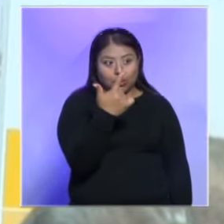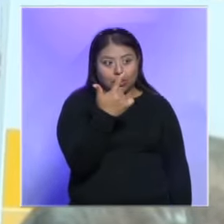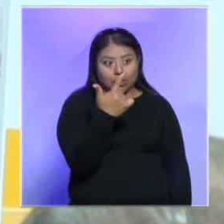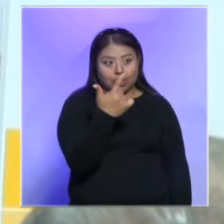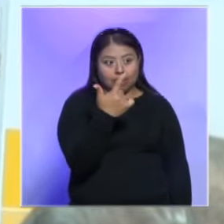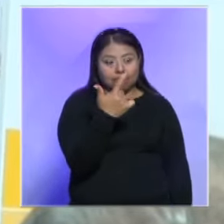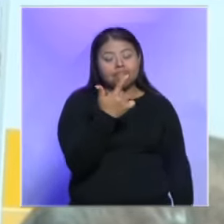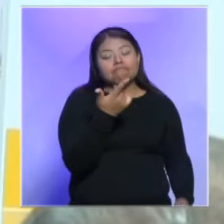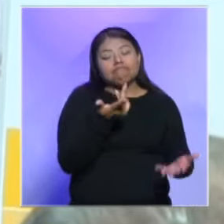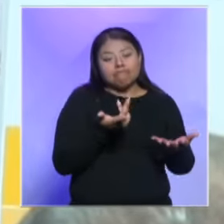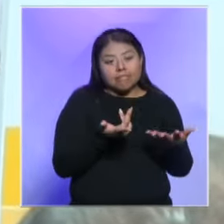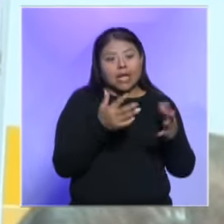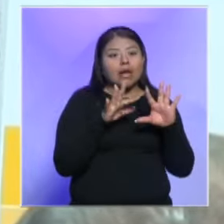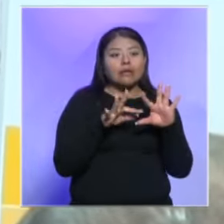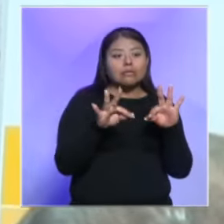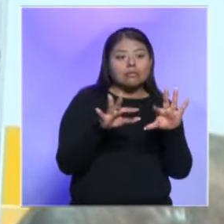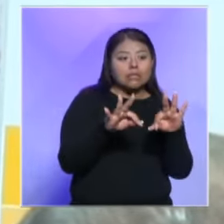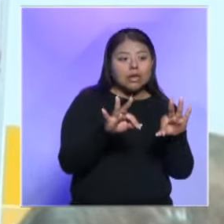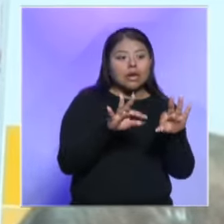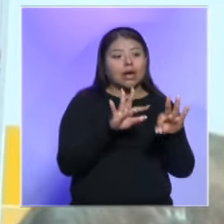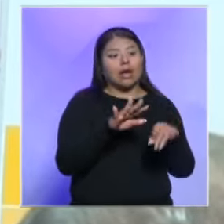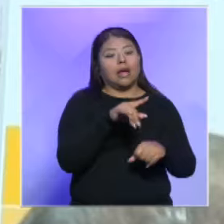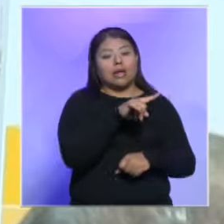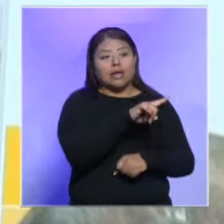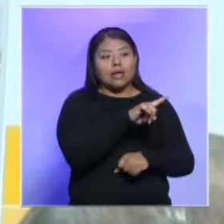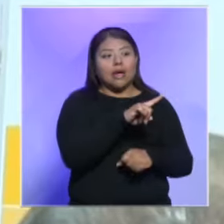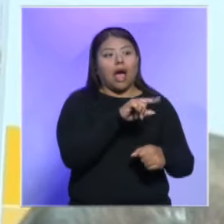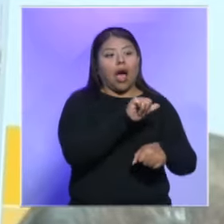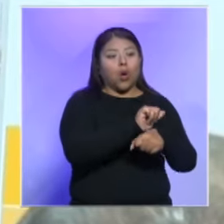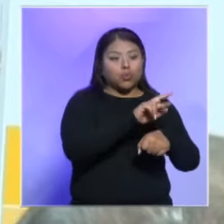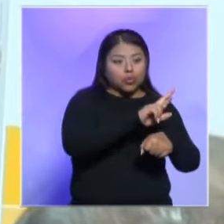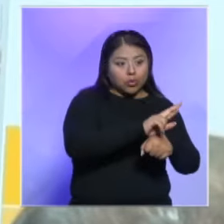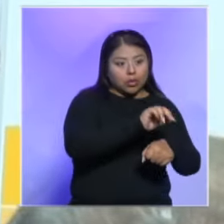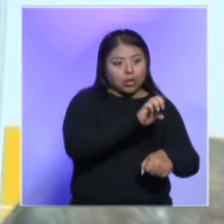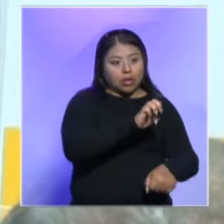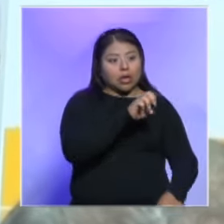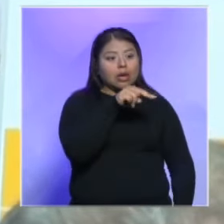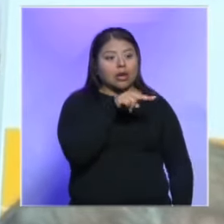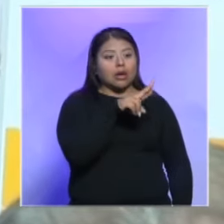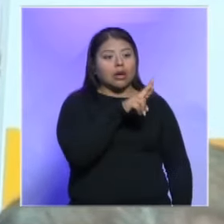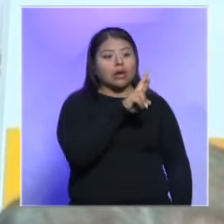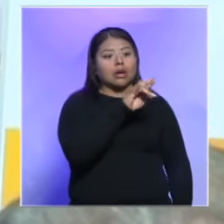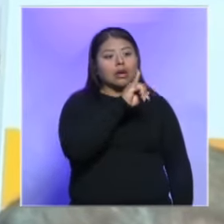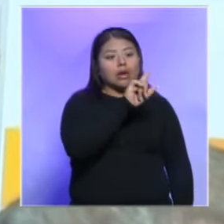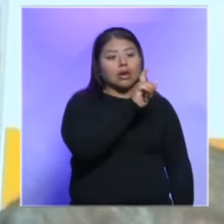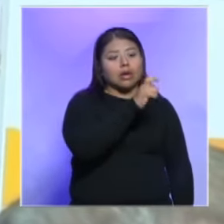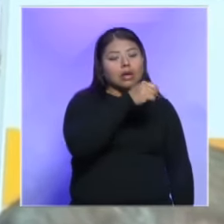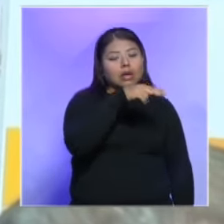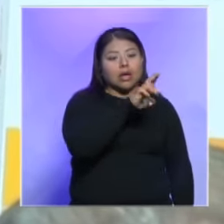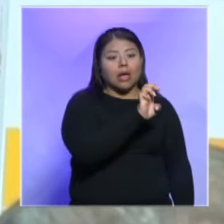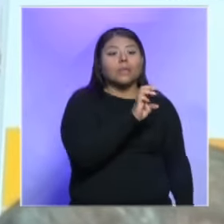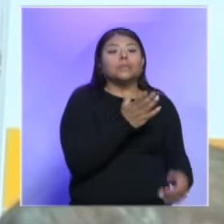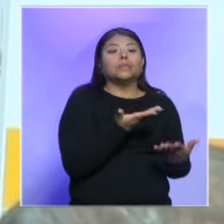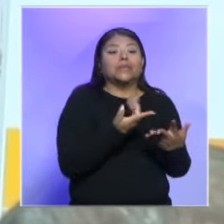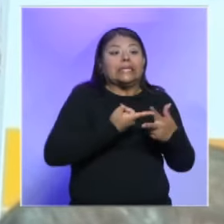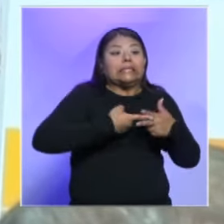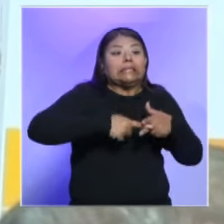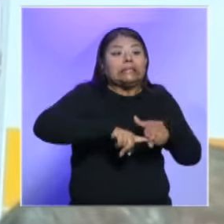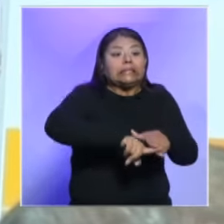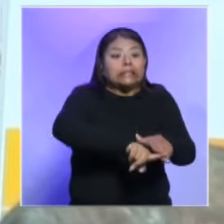además nos habla Enrique de los requisitos para formar un partido político de esta naturaleza, puesto que